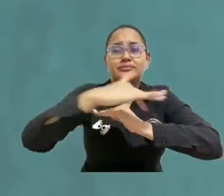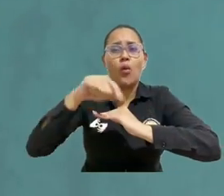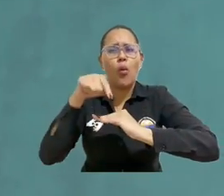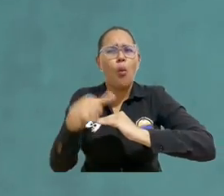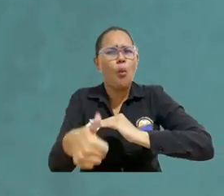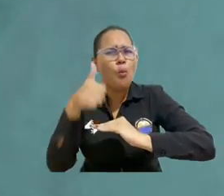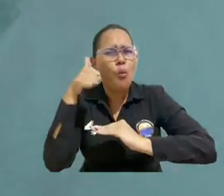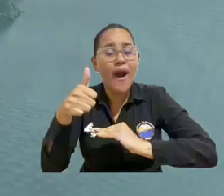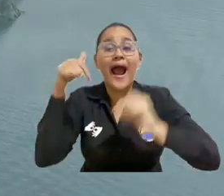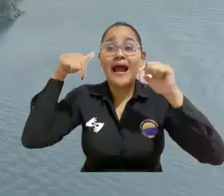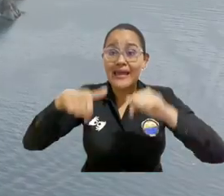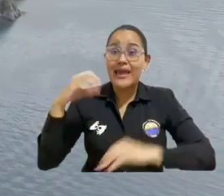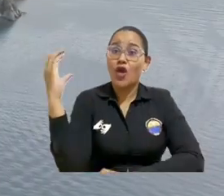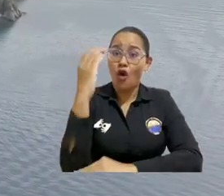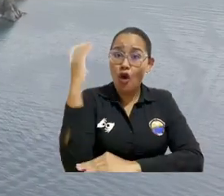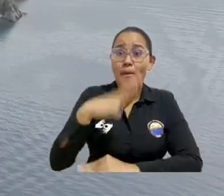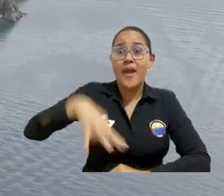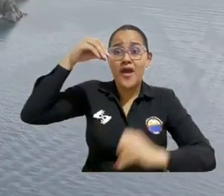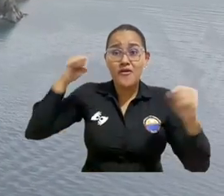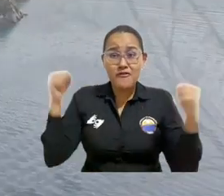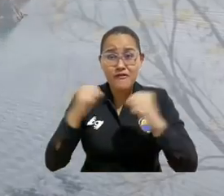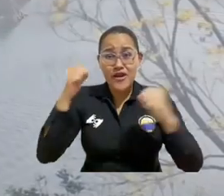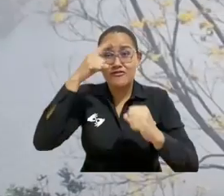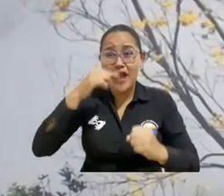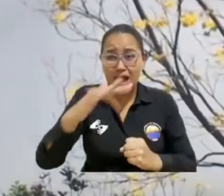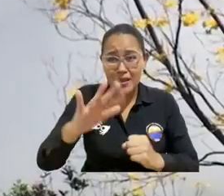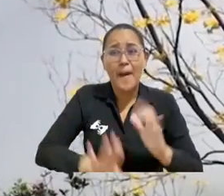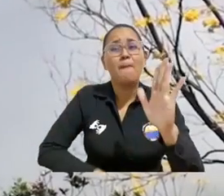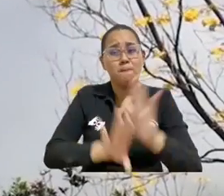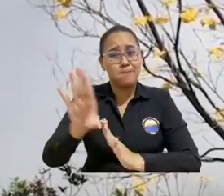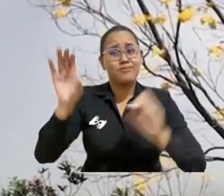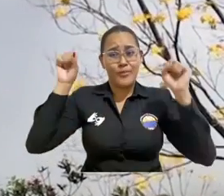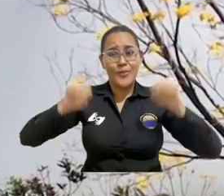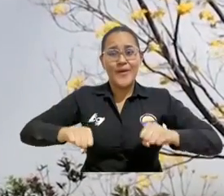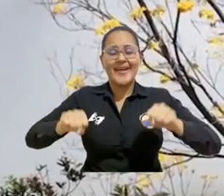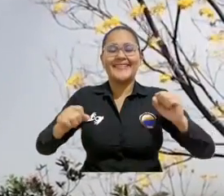el potencial natural de Colombia y la Sierra Nevada de Santa Marta.